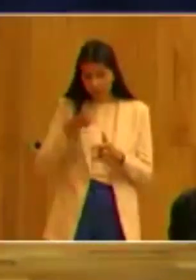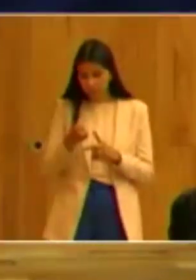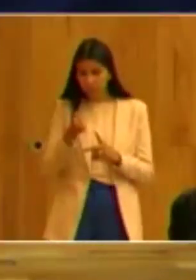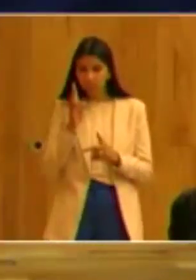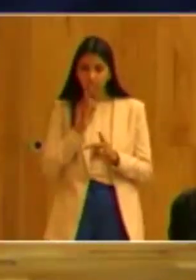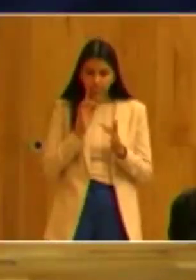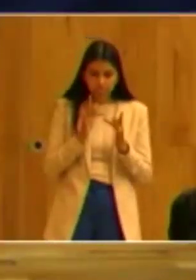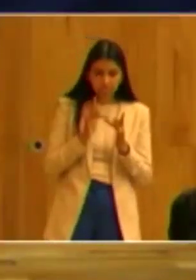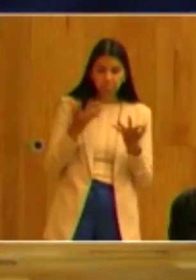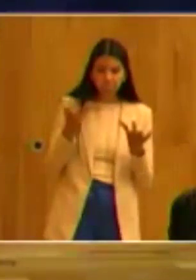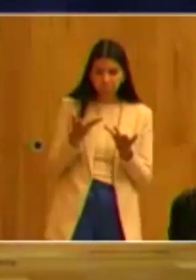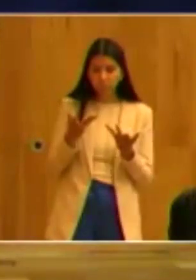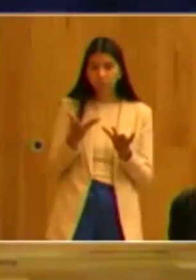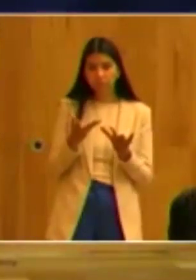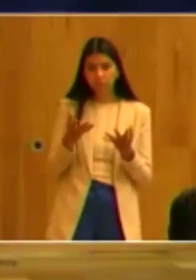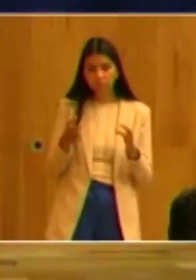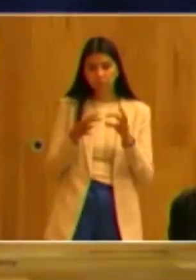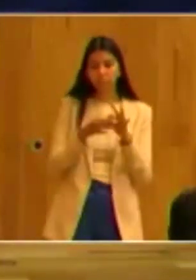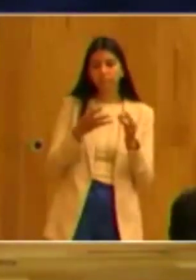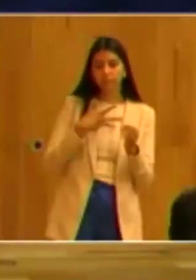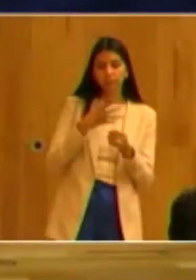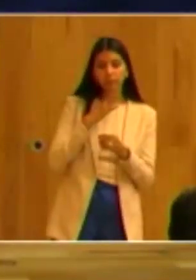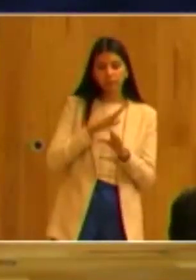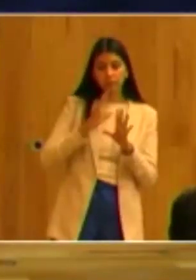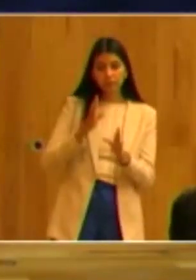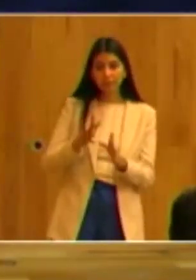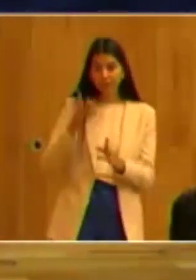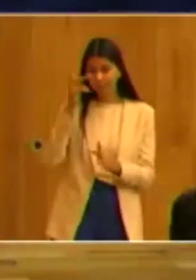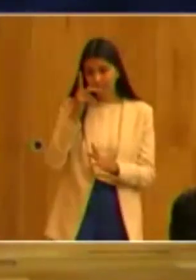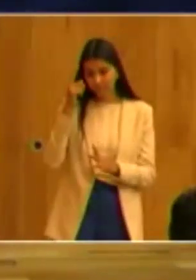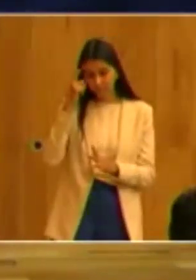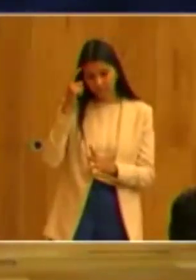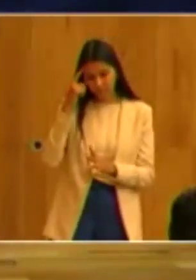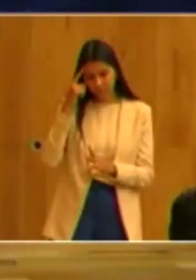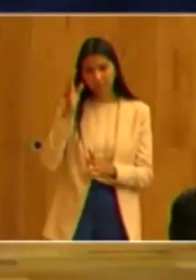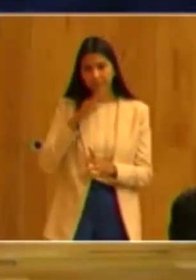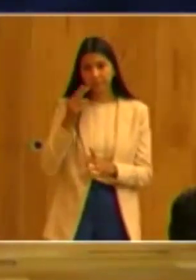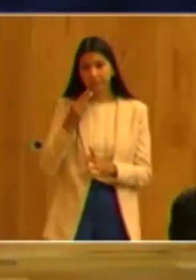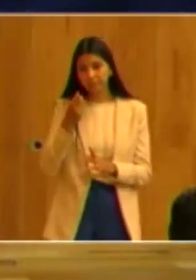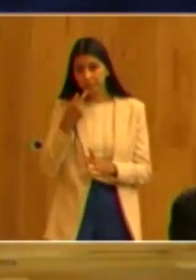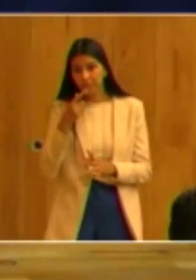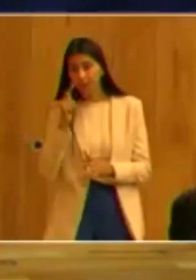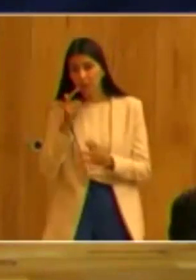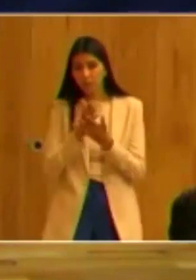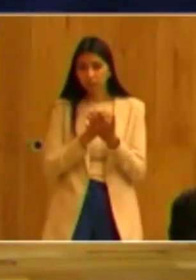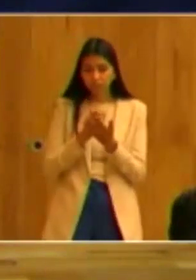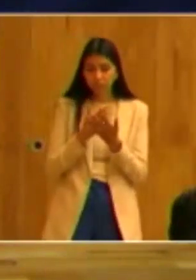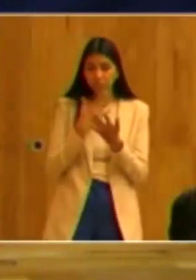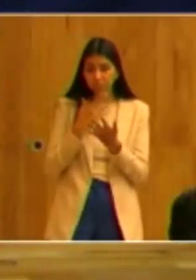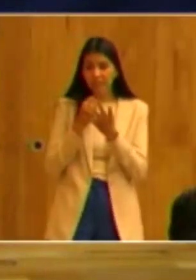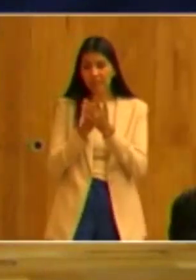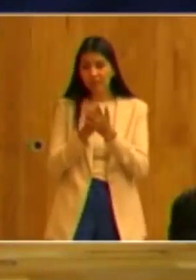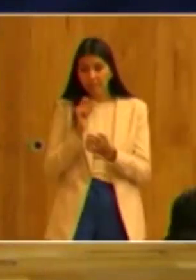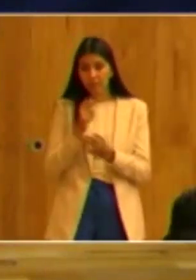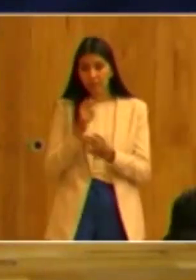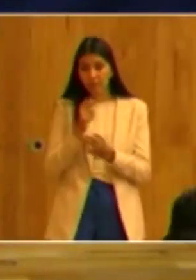ese vínculo y entonces si además tiene un daño ya psiquiátrico, entonces cerrar y poder generar